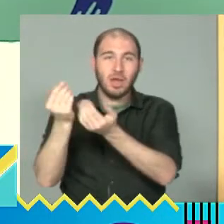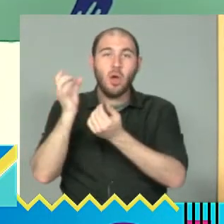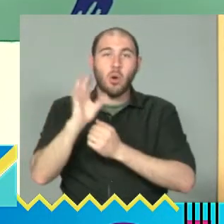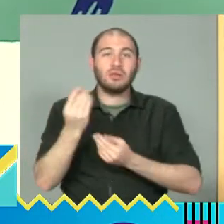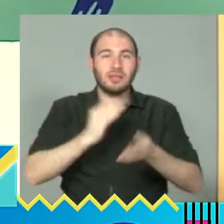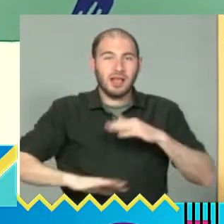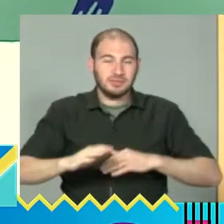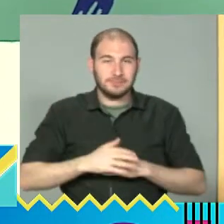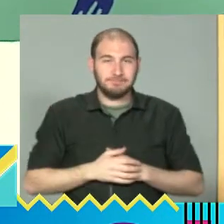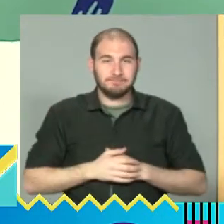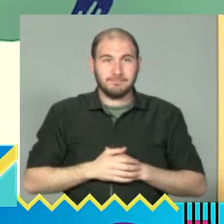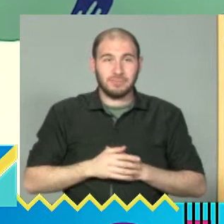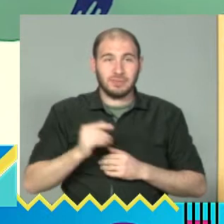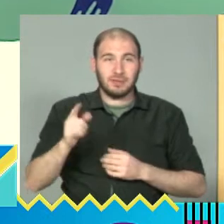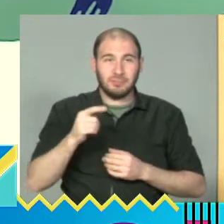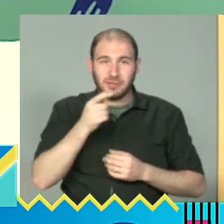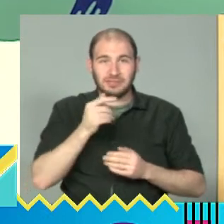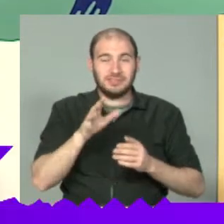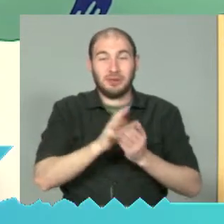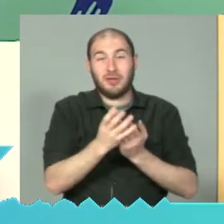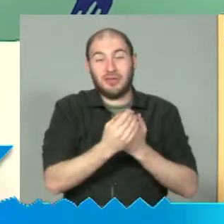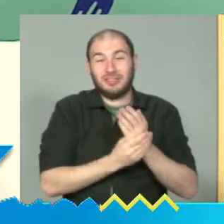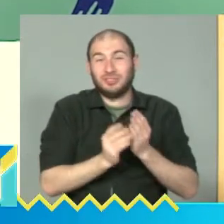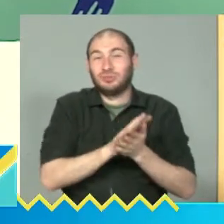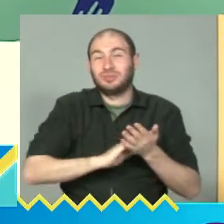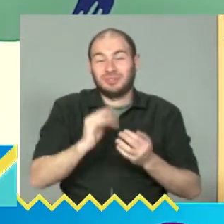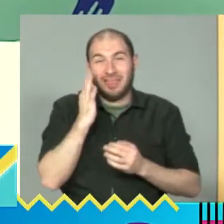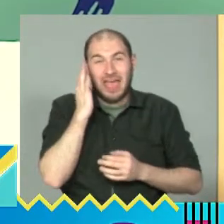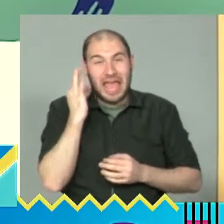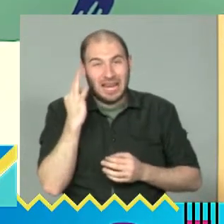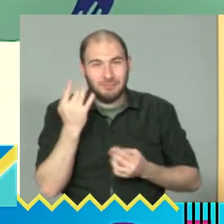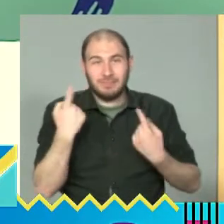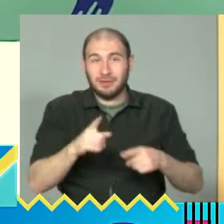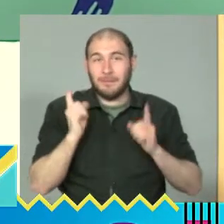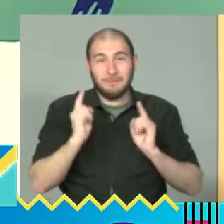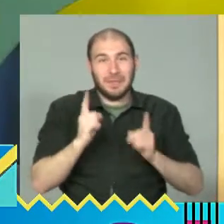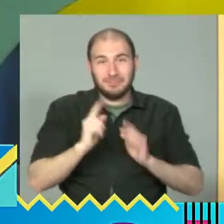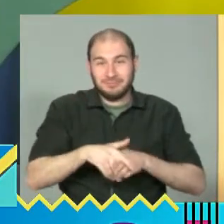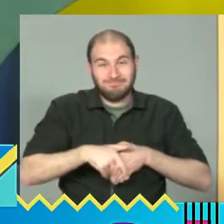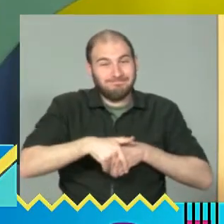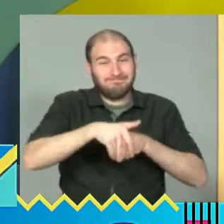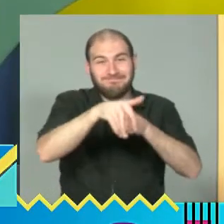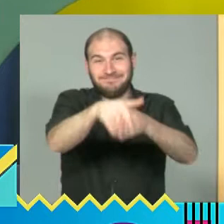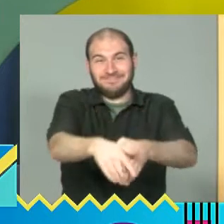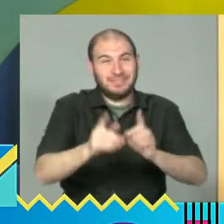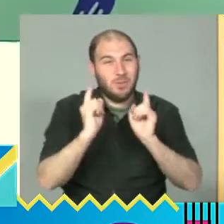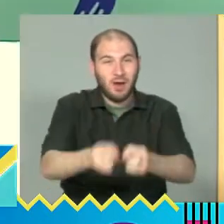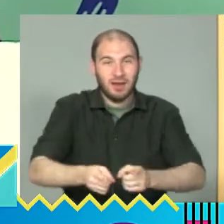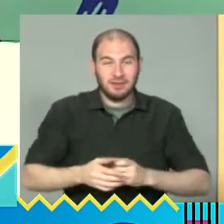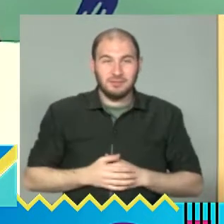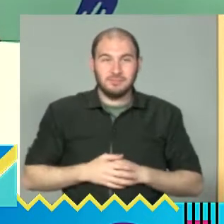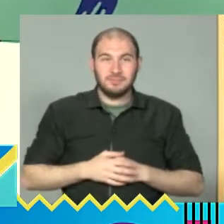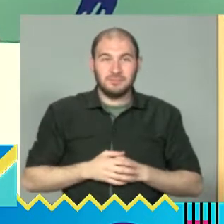que hacen con eso es entregarle guantes a Sturzenegger. Pero otra vez seguimos sin cambiar la diligencia de rumbo.